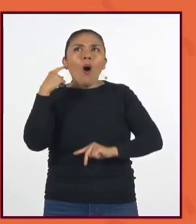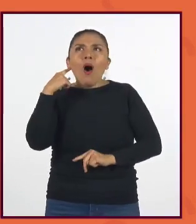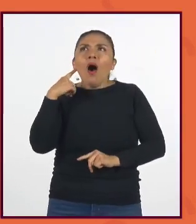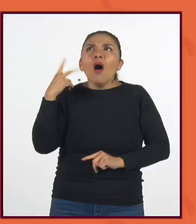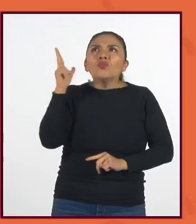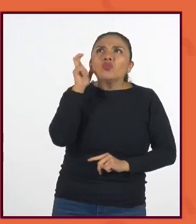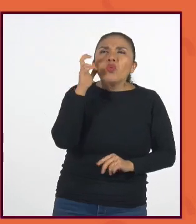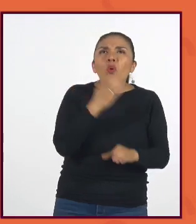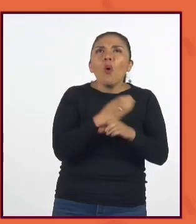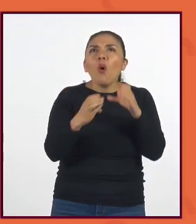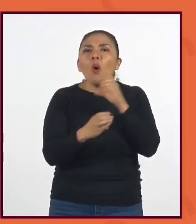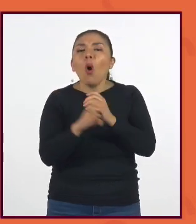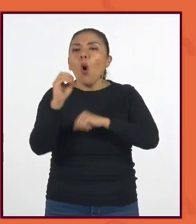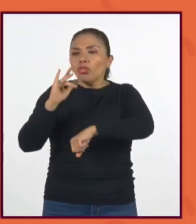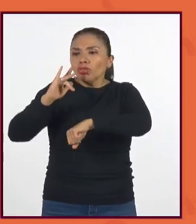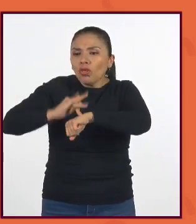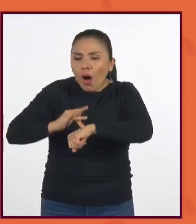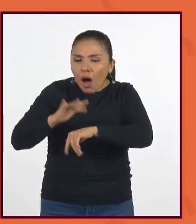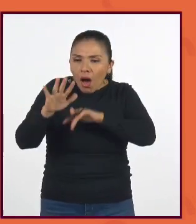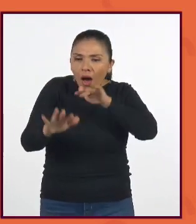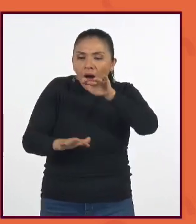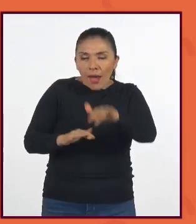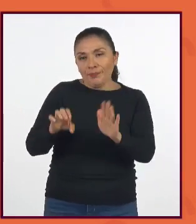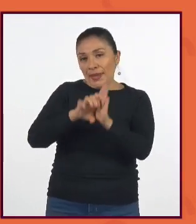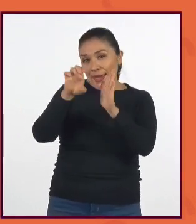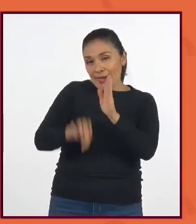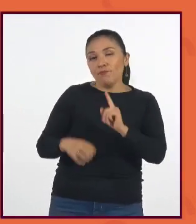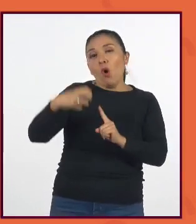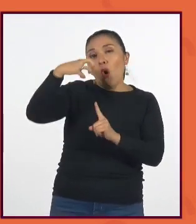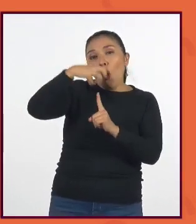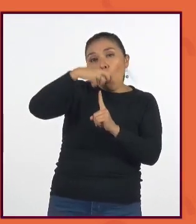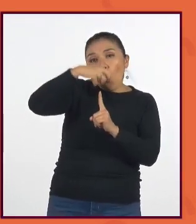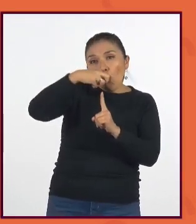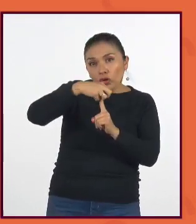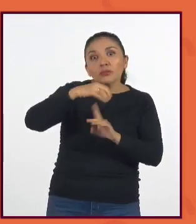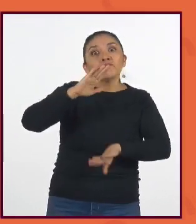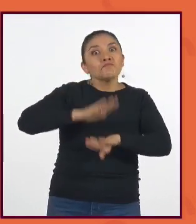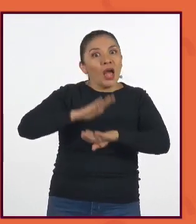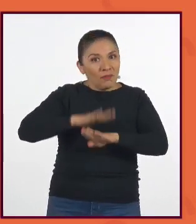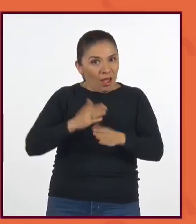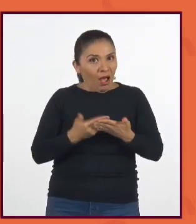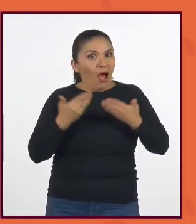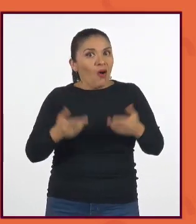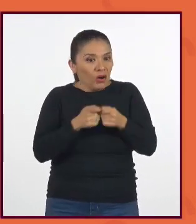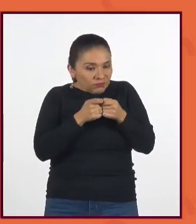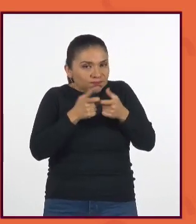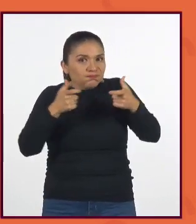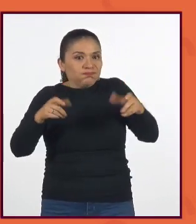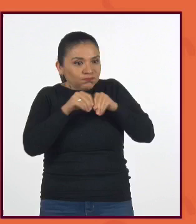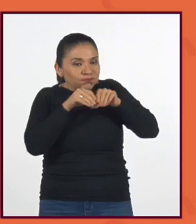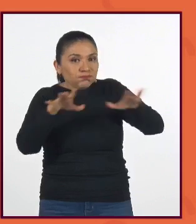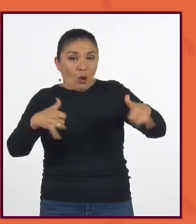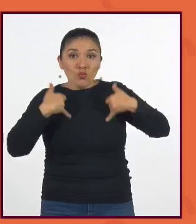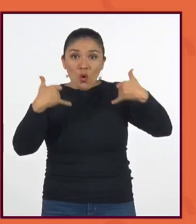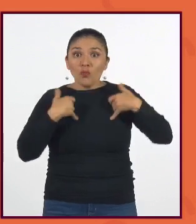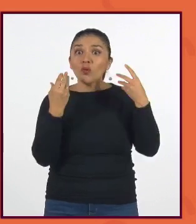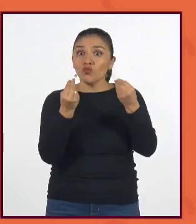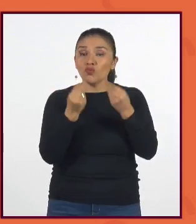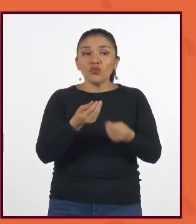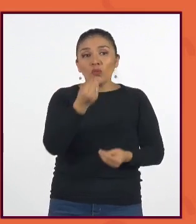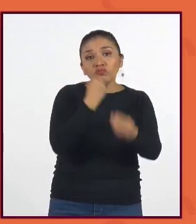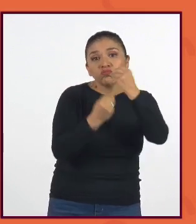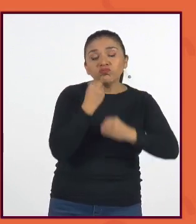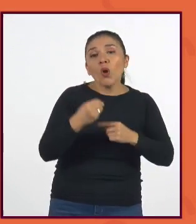táctiles. Ejemplos de estos son los hongos, que cada vez se están usando más, los chocohongos en la población adolescente,